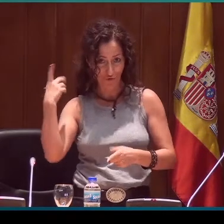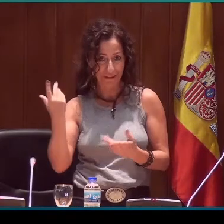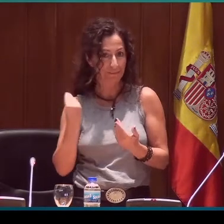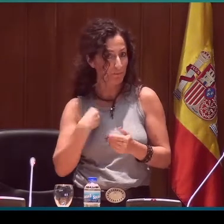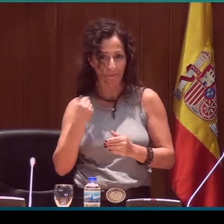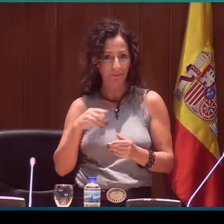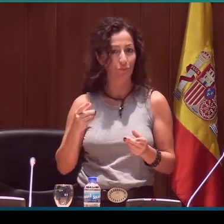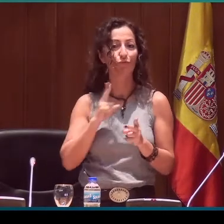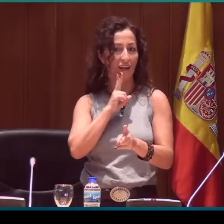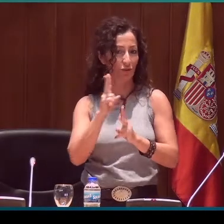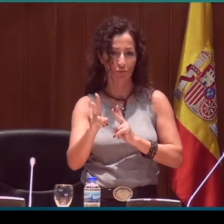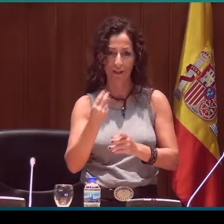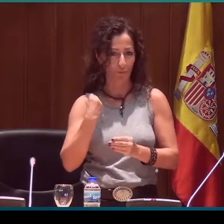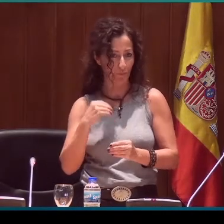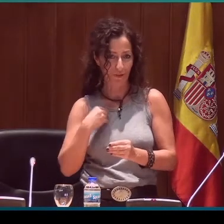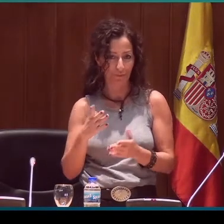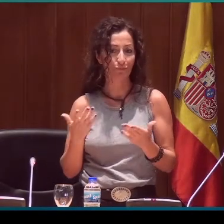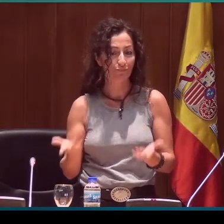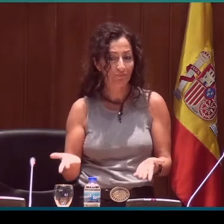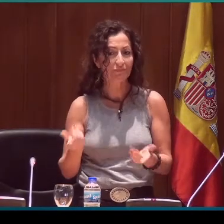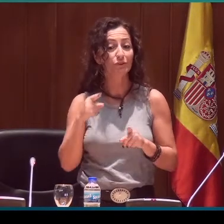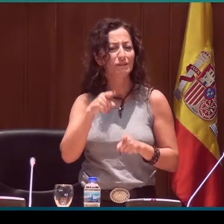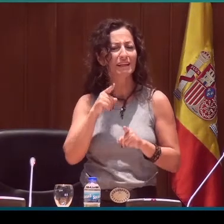inglesa también dice esto.